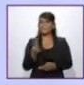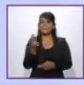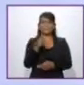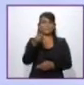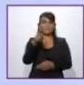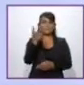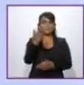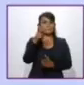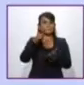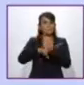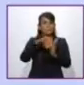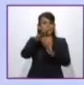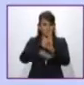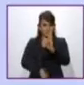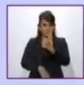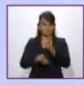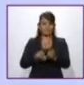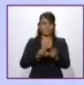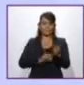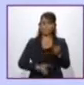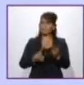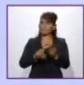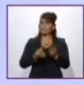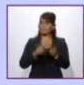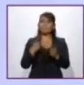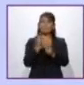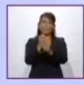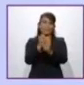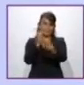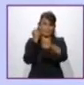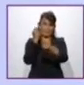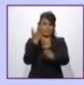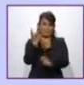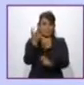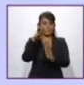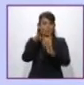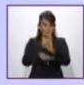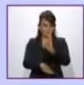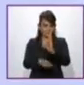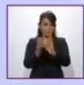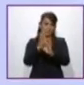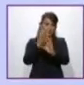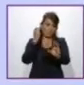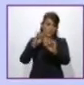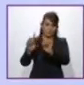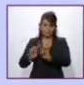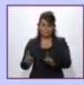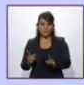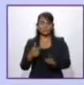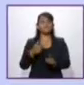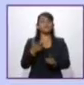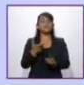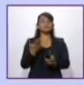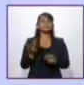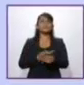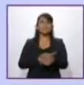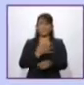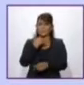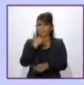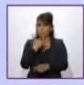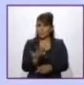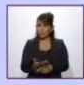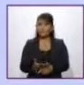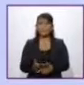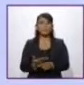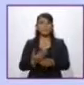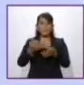costo. Disminución en el costo del transporte, que sea público, porque es ineficiente, es insalubre, es